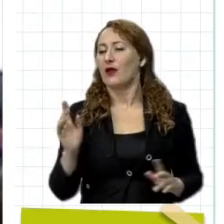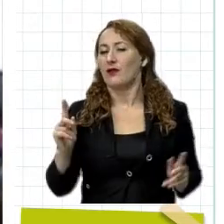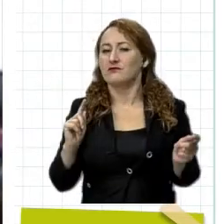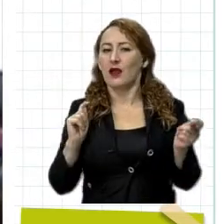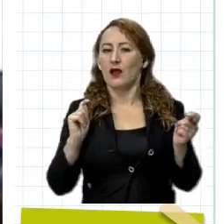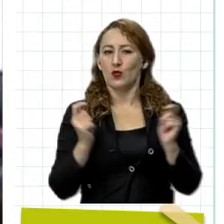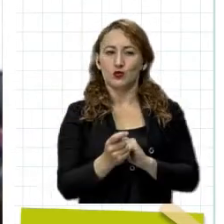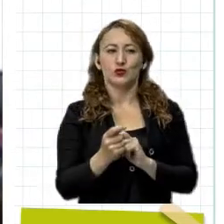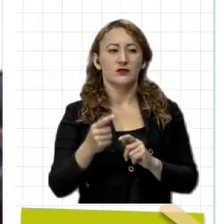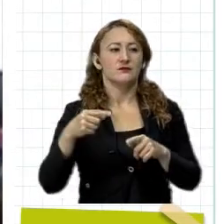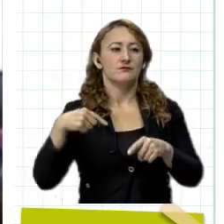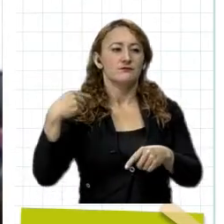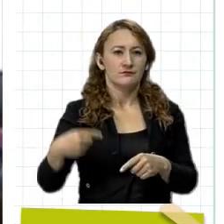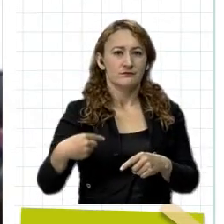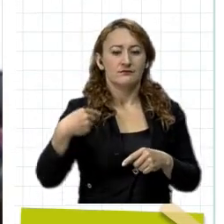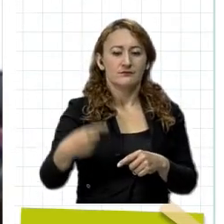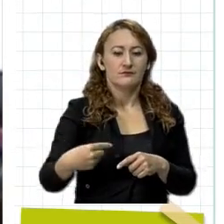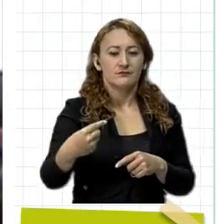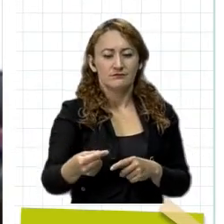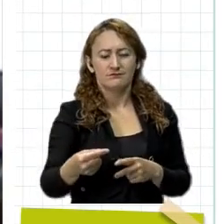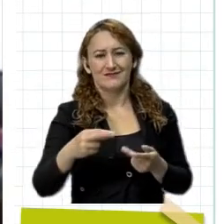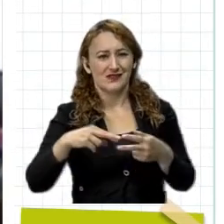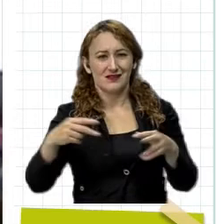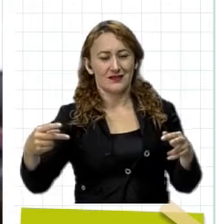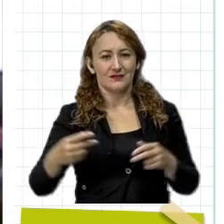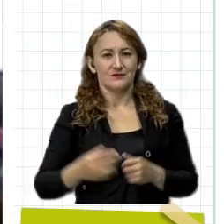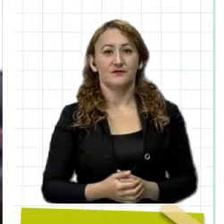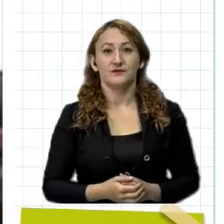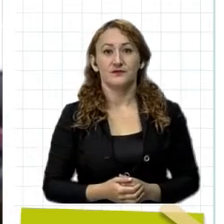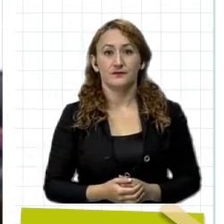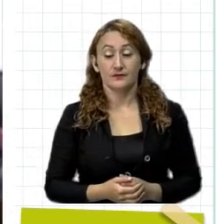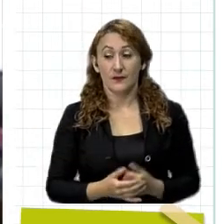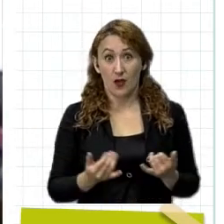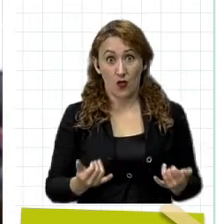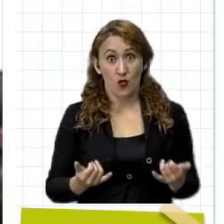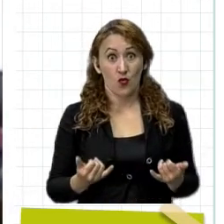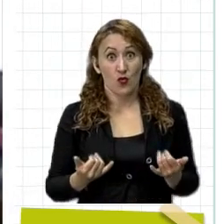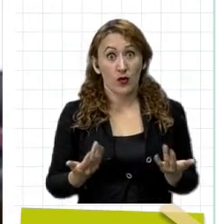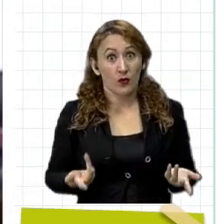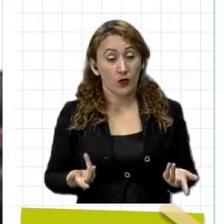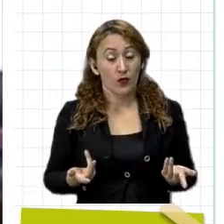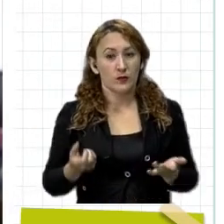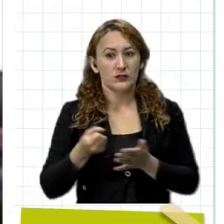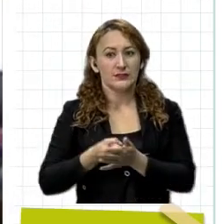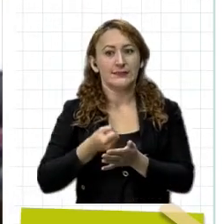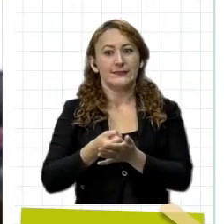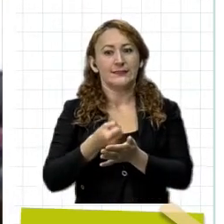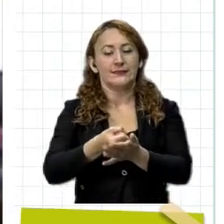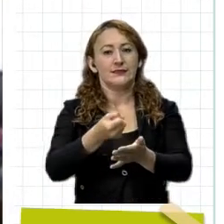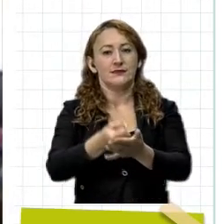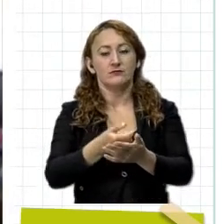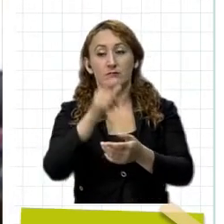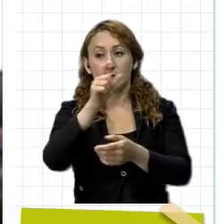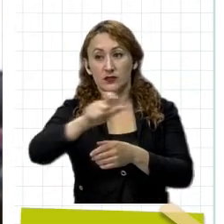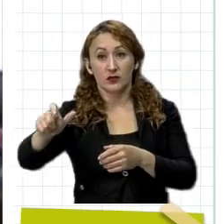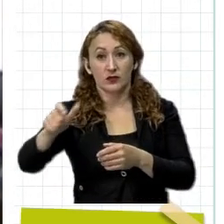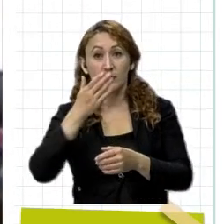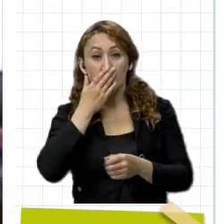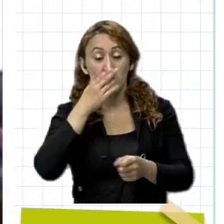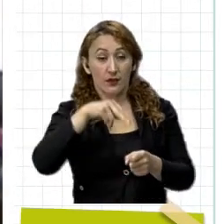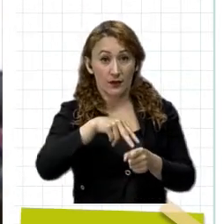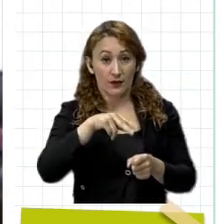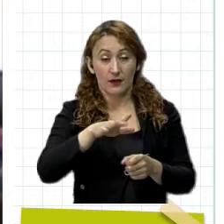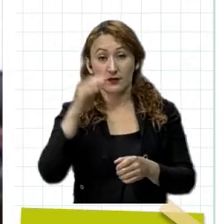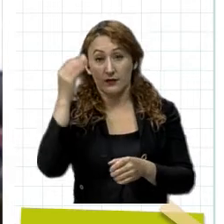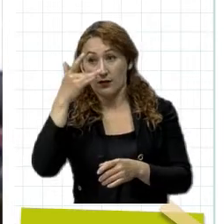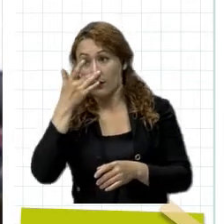reformas constantes que pueden resultar contradictorias. Actualmente, la presión sobre los cupos para indígenas y afrodescendientes en algunas